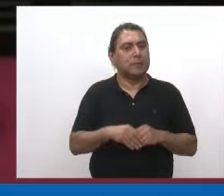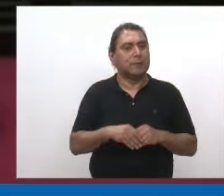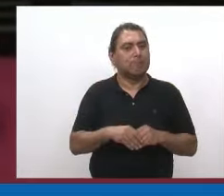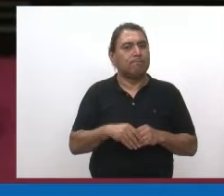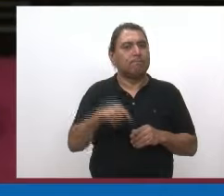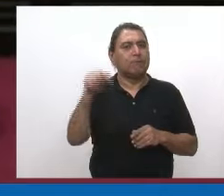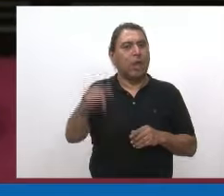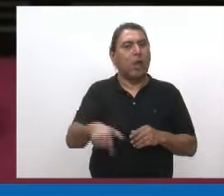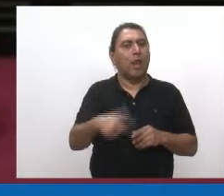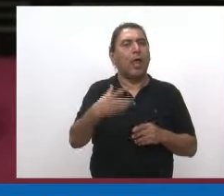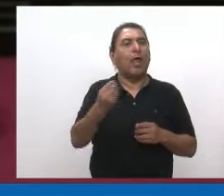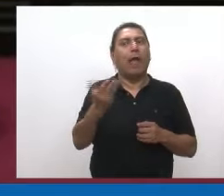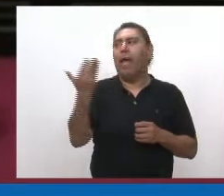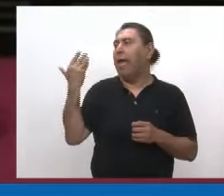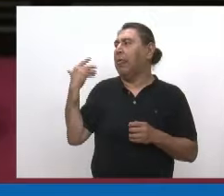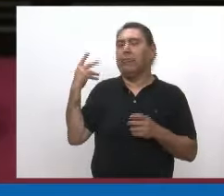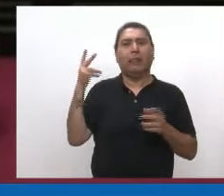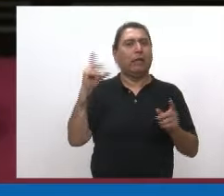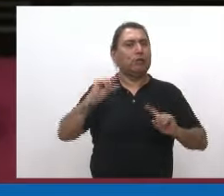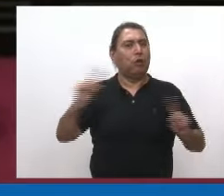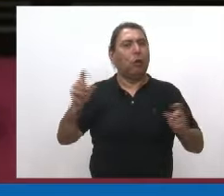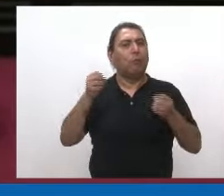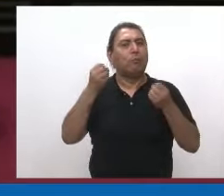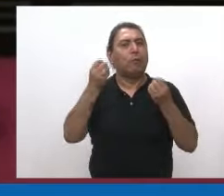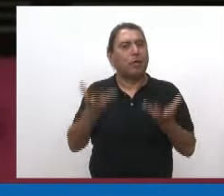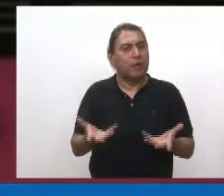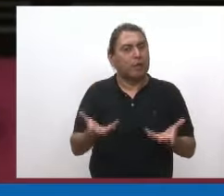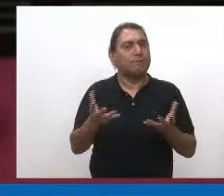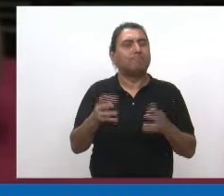ahora y por qué no antes?